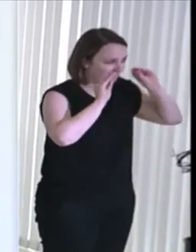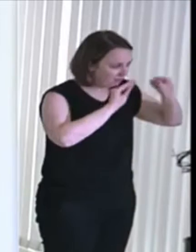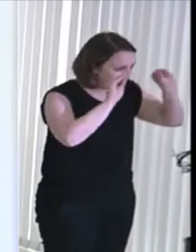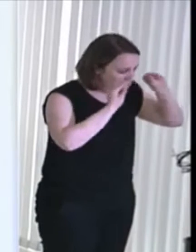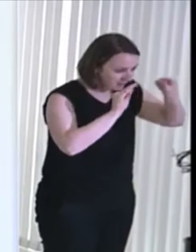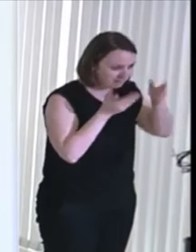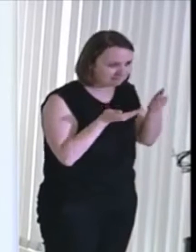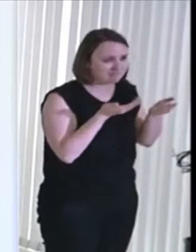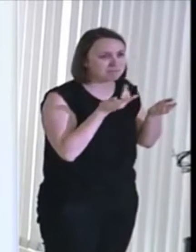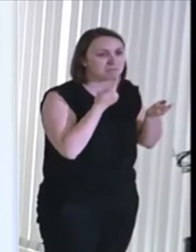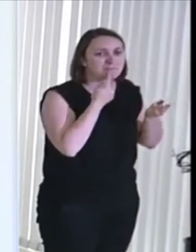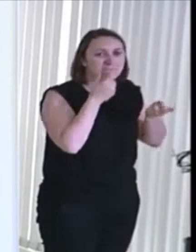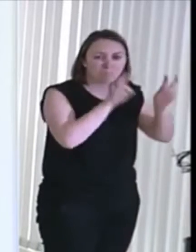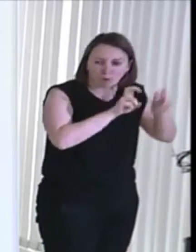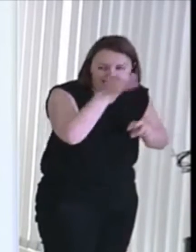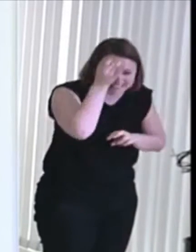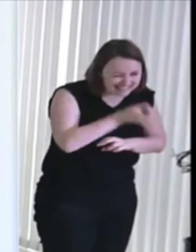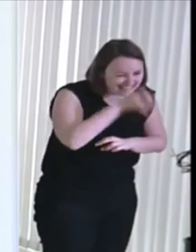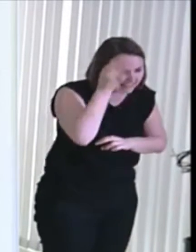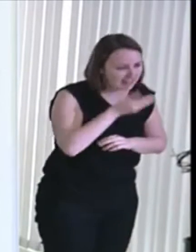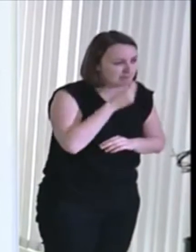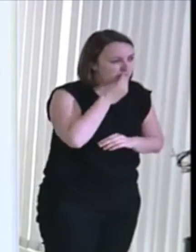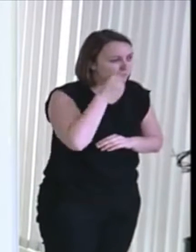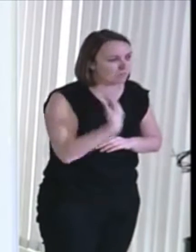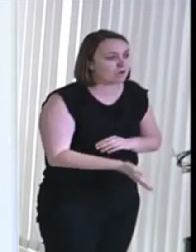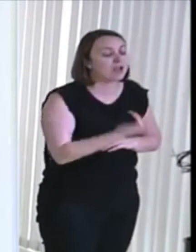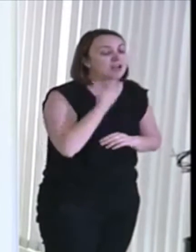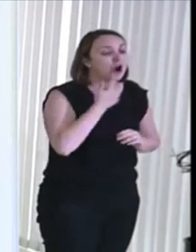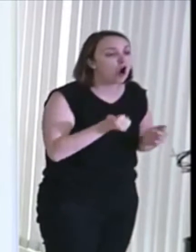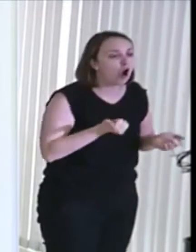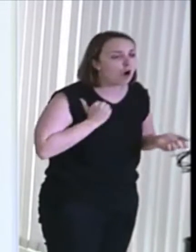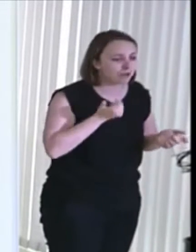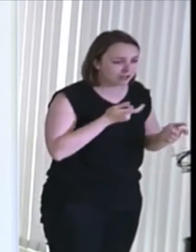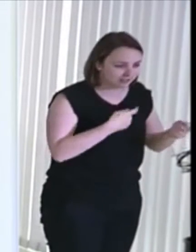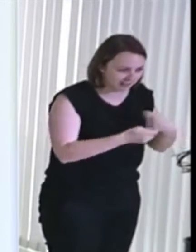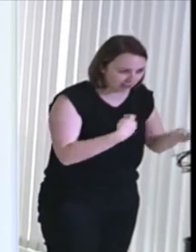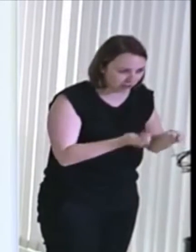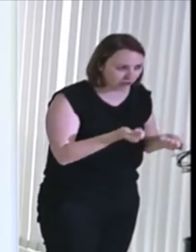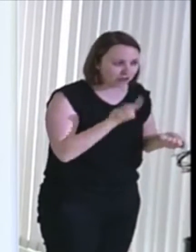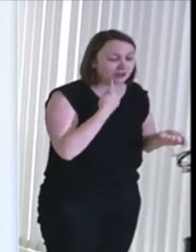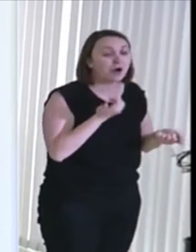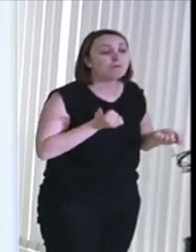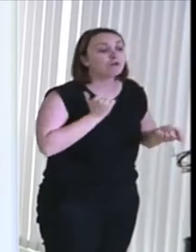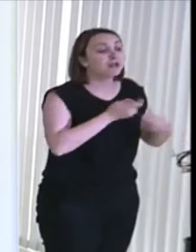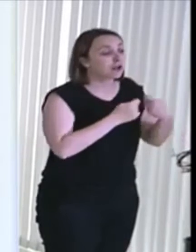formación, buscar una buena idea, buscar una oportunidad de negocio, bien que exista o bien